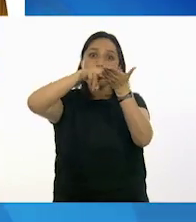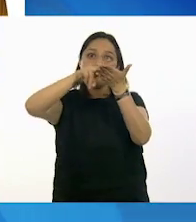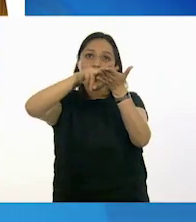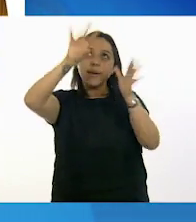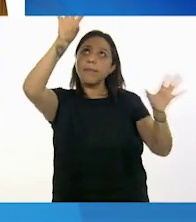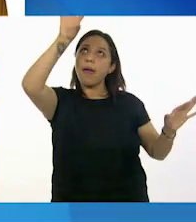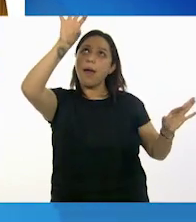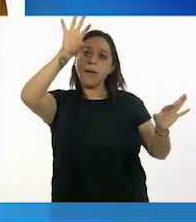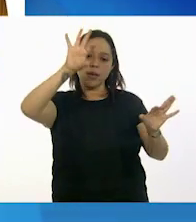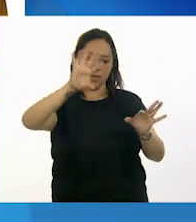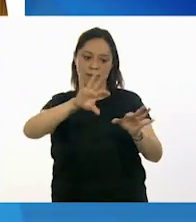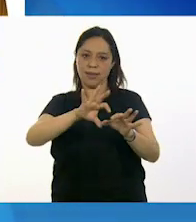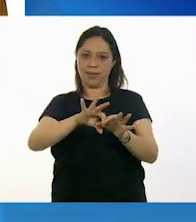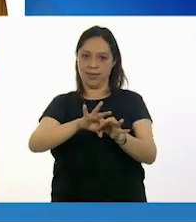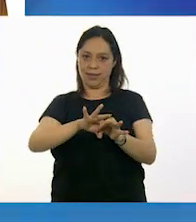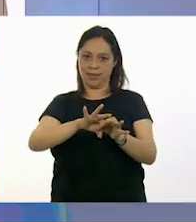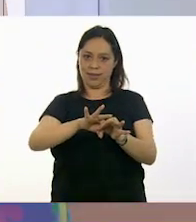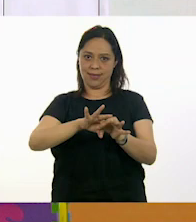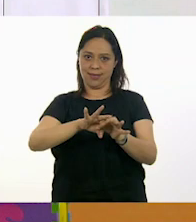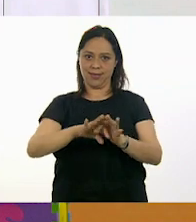poner.